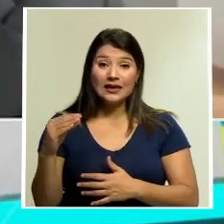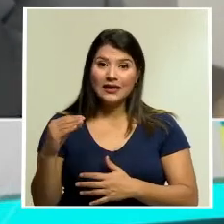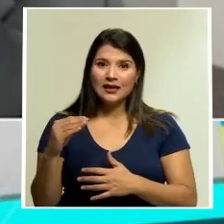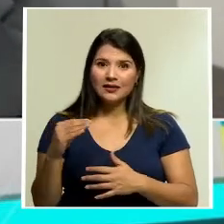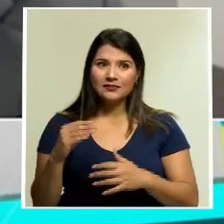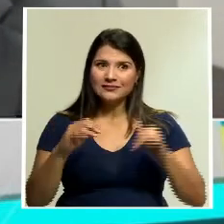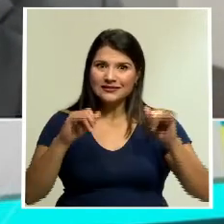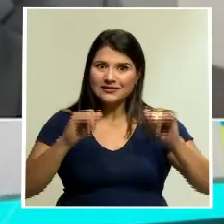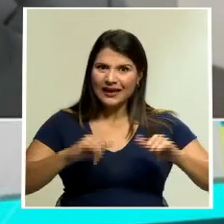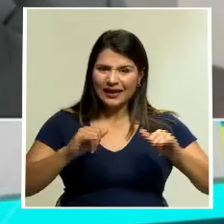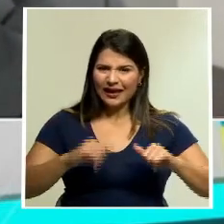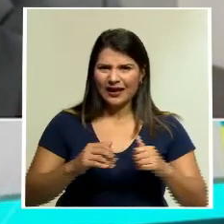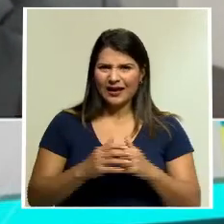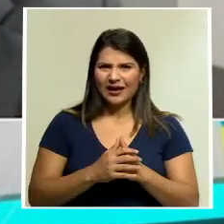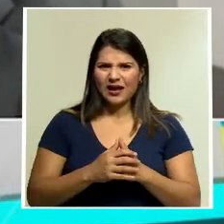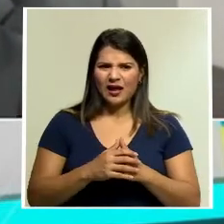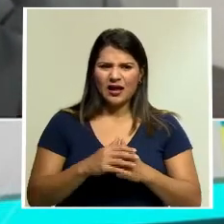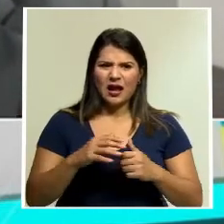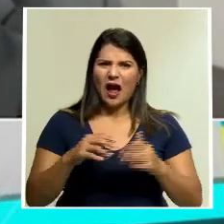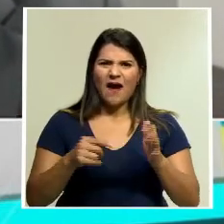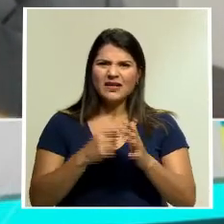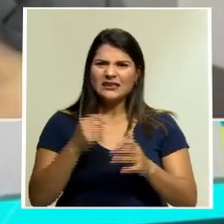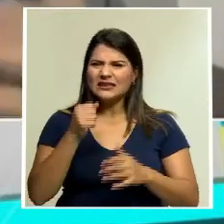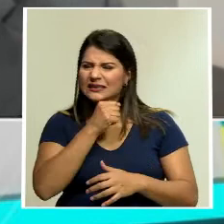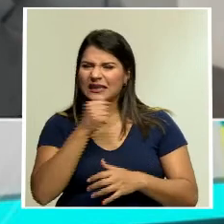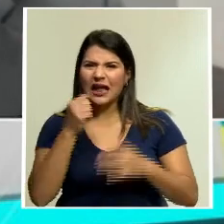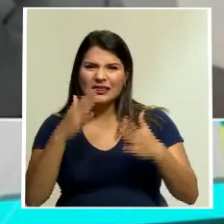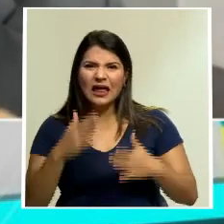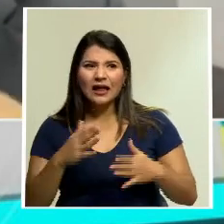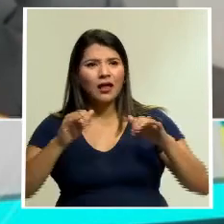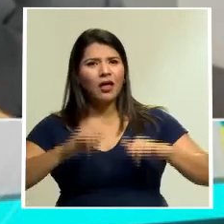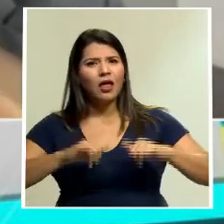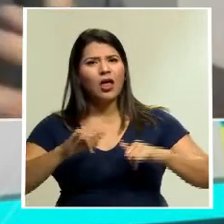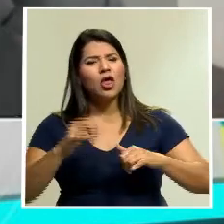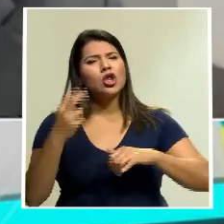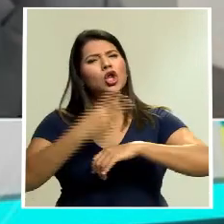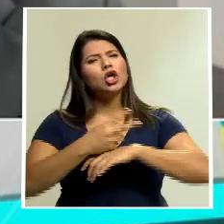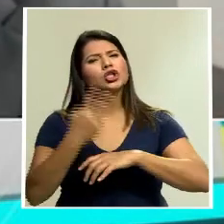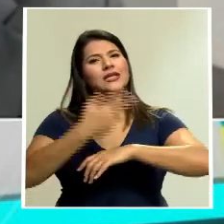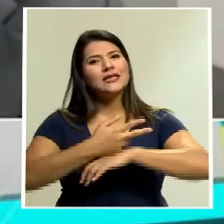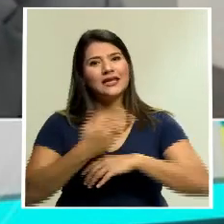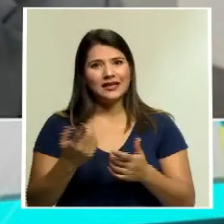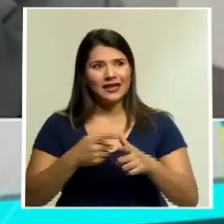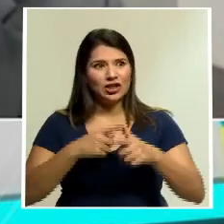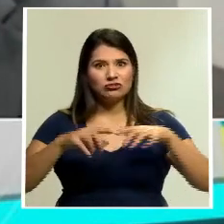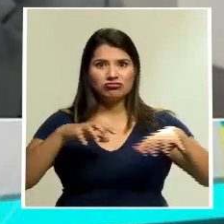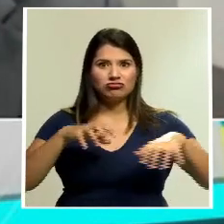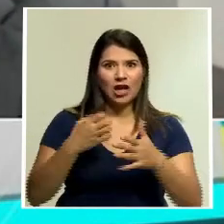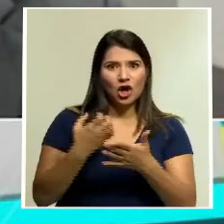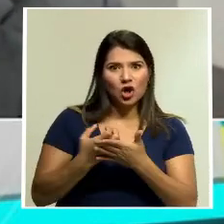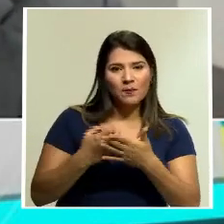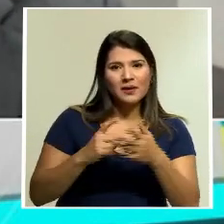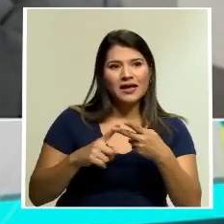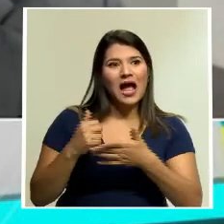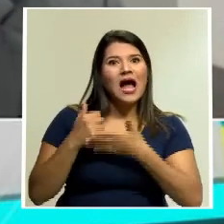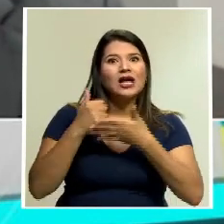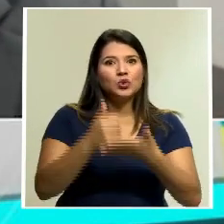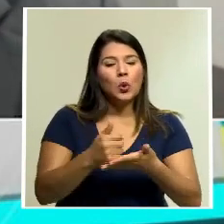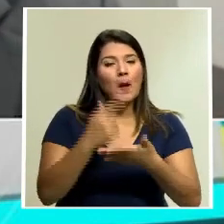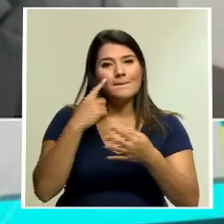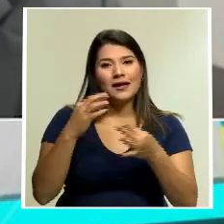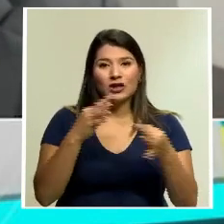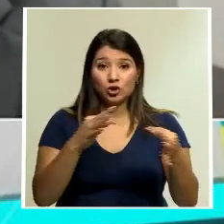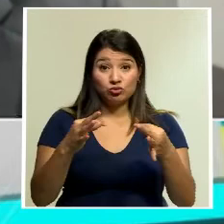se quedan unos 2 o 3 días más aquí, reactivan la economía, aportan en turismo, de manera tal que Costa Rica tiene